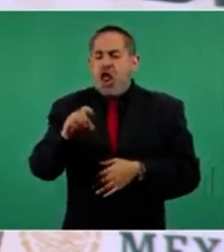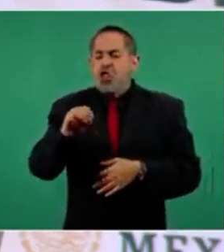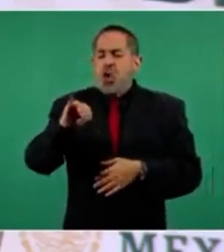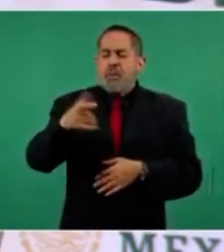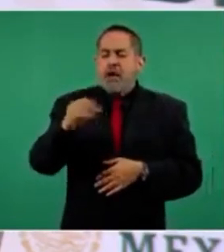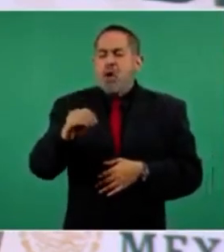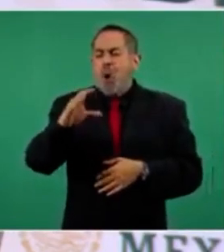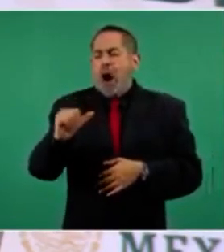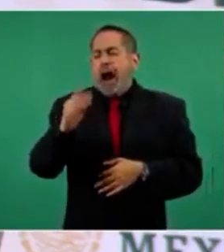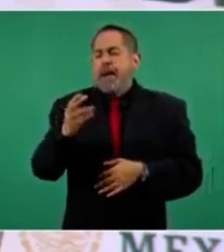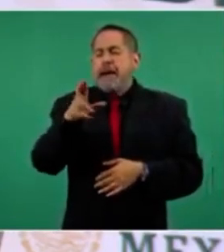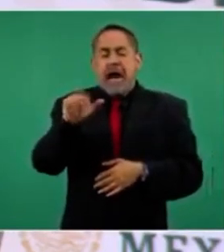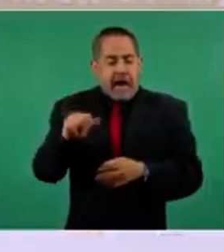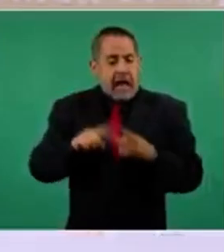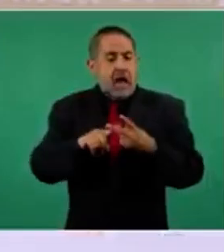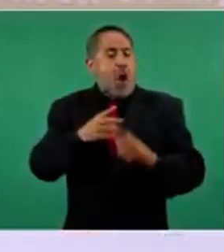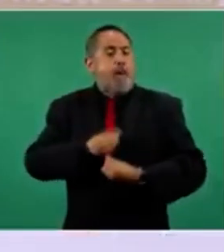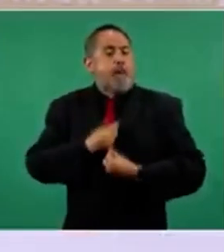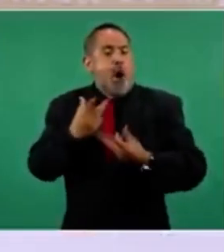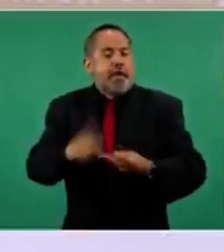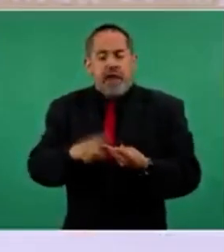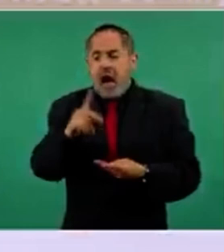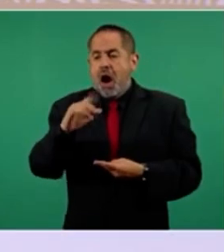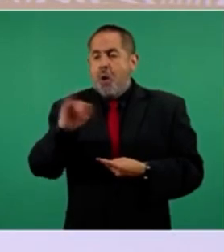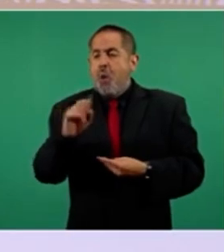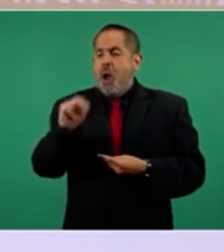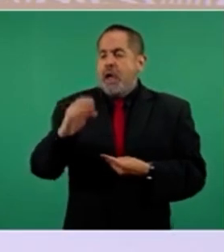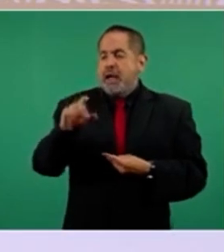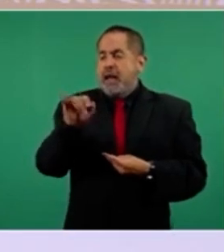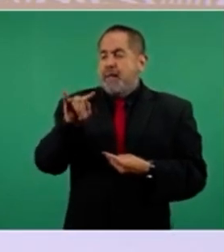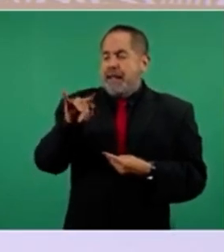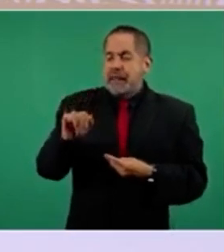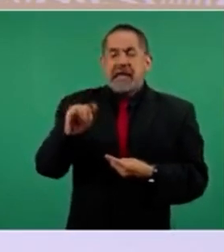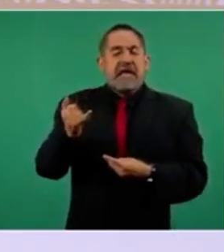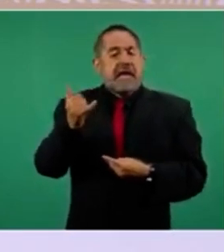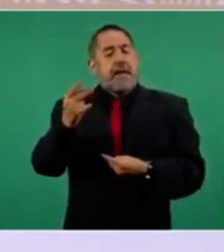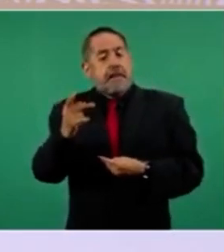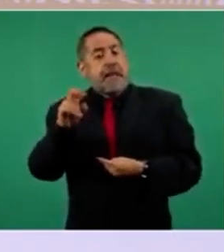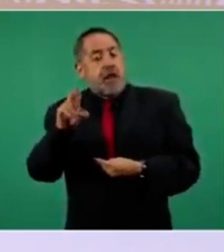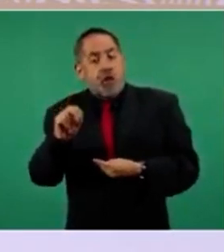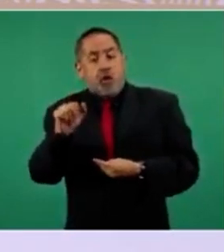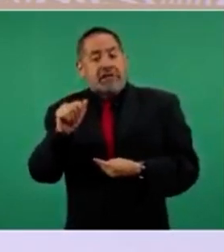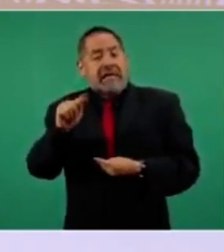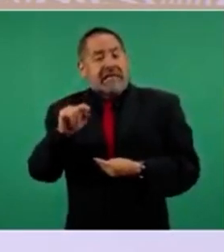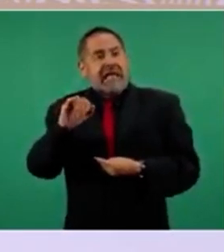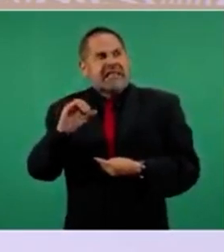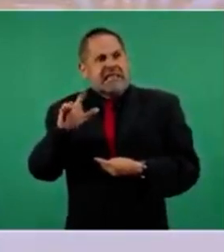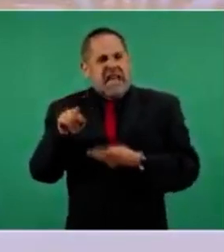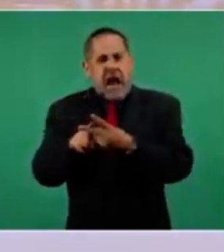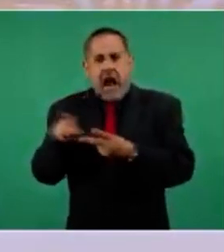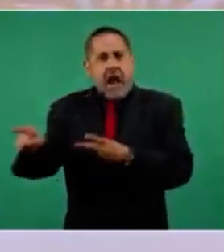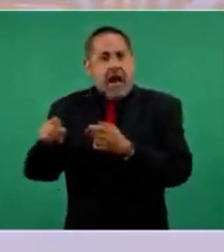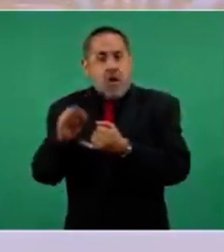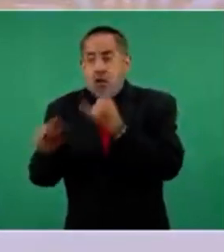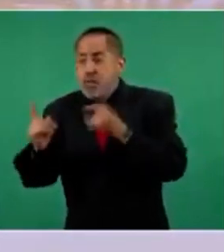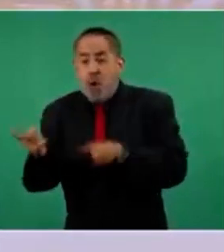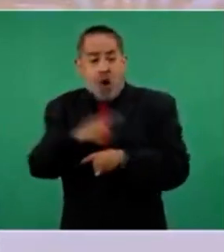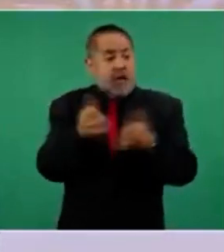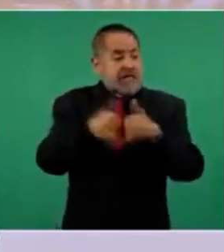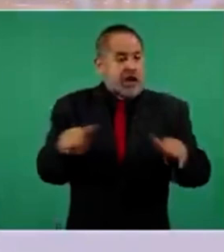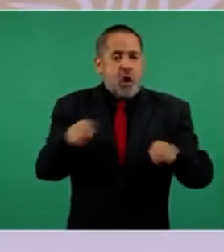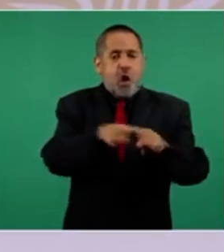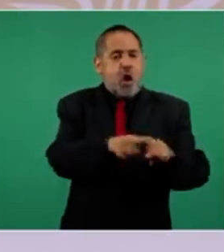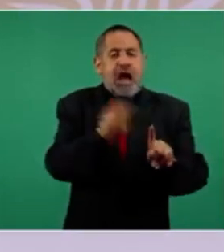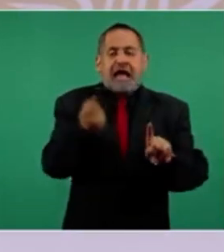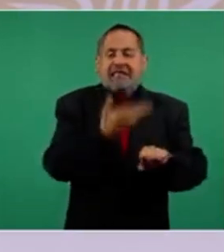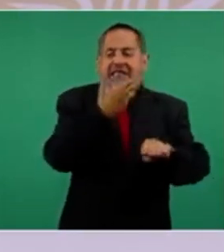y Cabrera y los poetas Juan Clemente Cenea y Pedro Santacilia, este último, quien fuera su yerno,